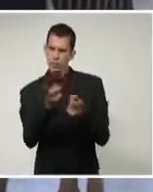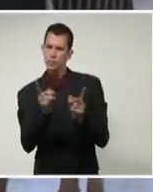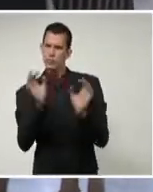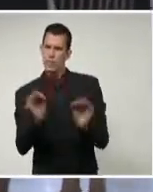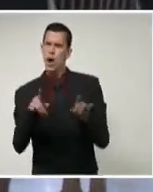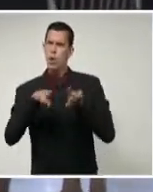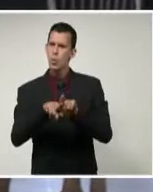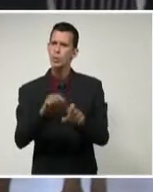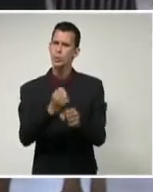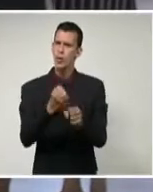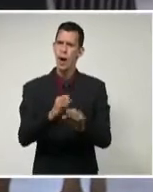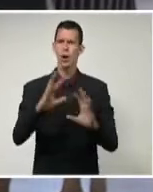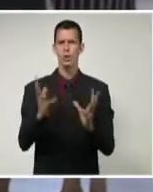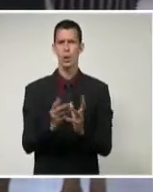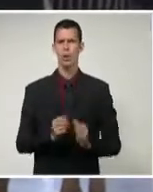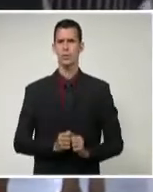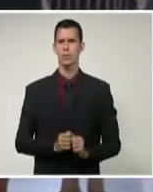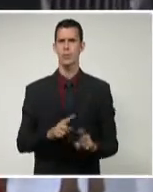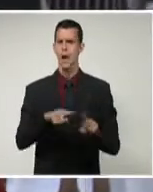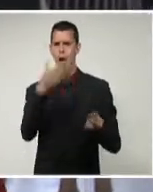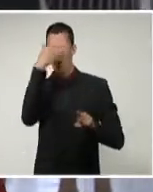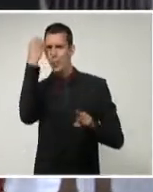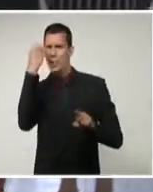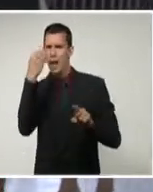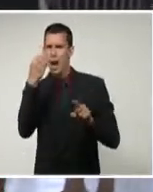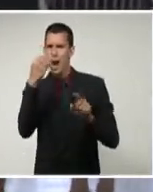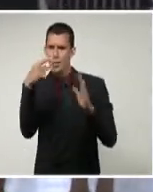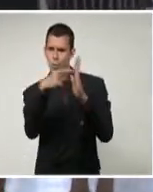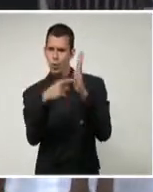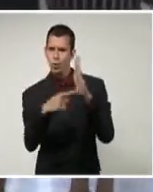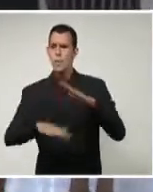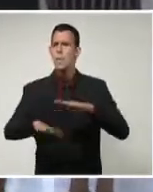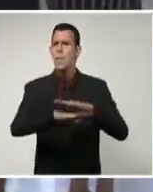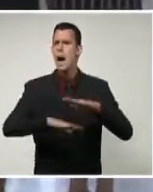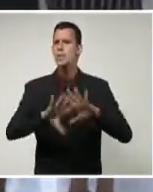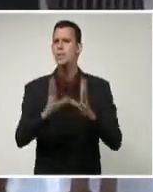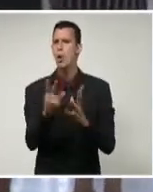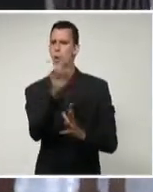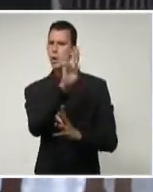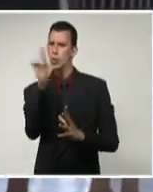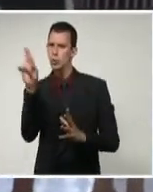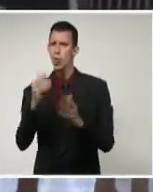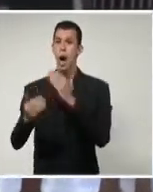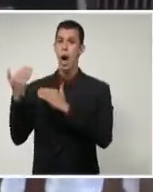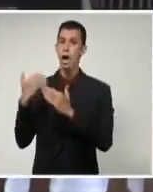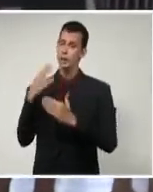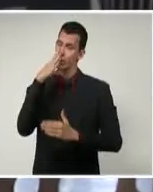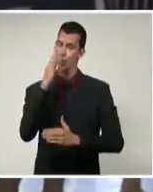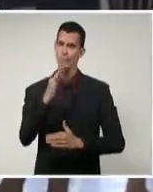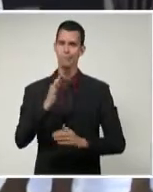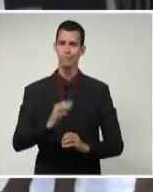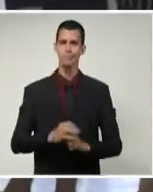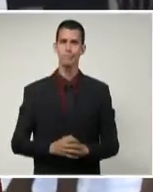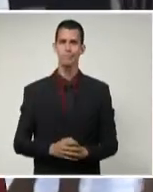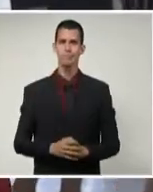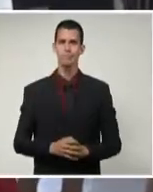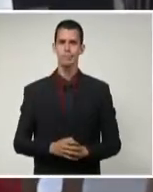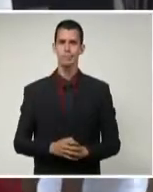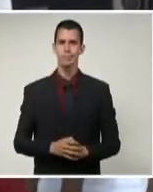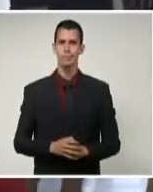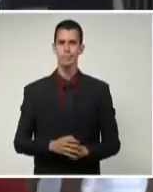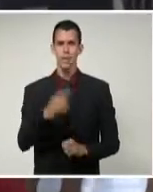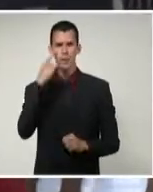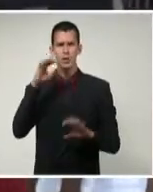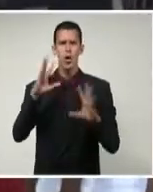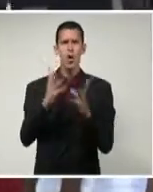la esencia de ese proceso revolucionario que han construido los hacedores de esta historia, enmarcada